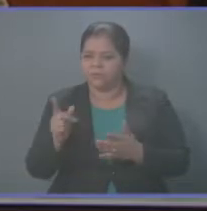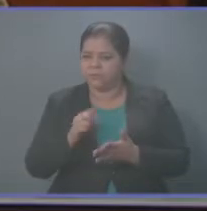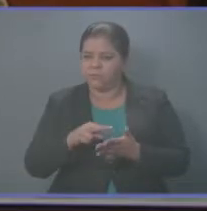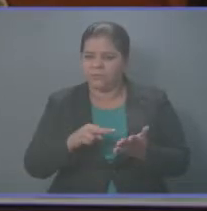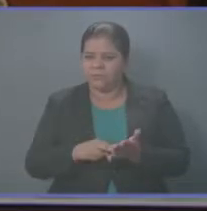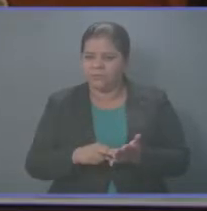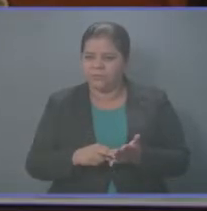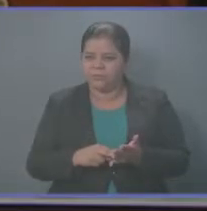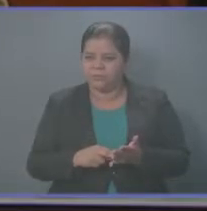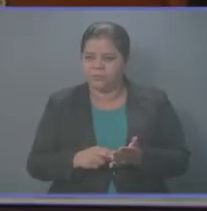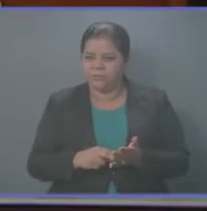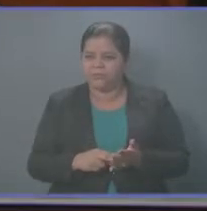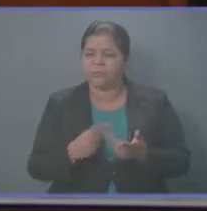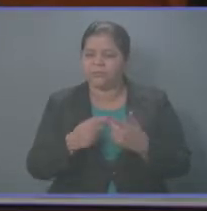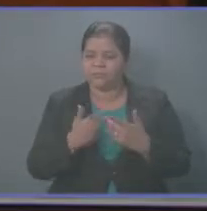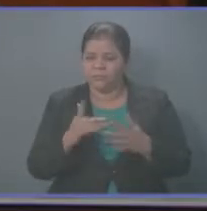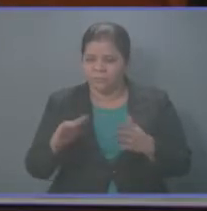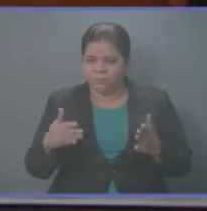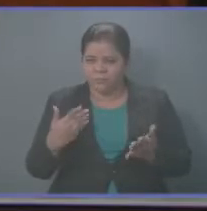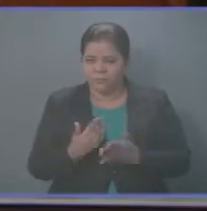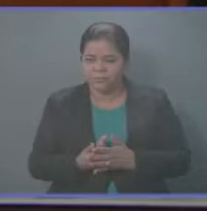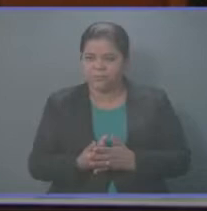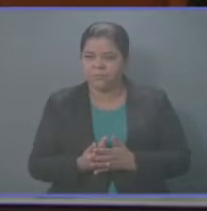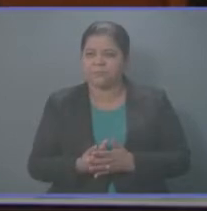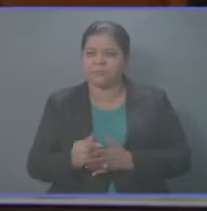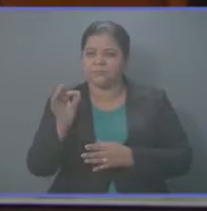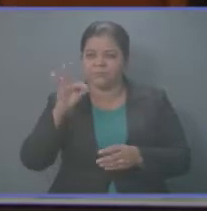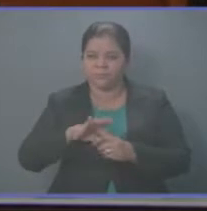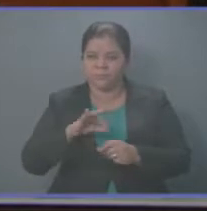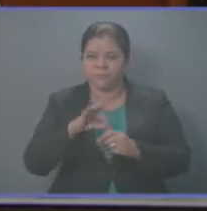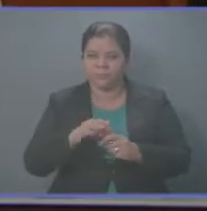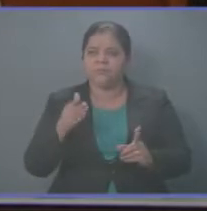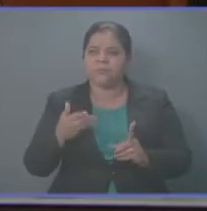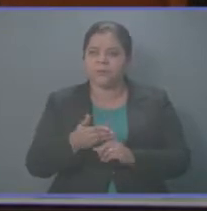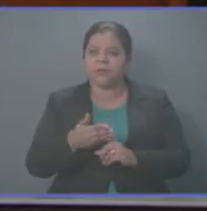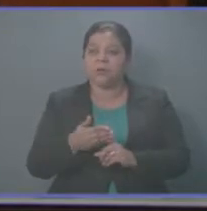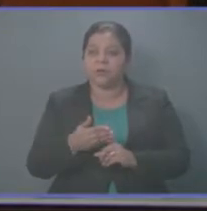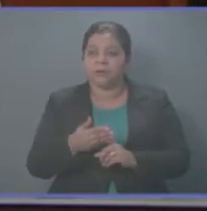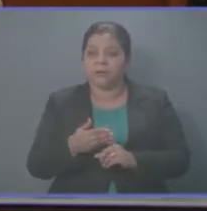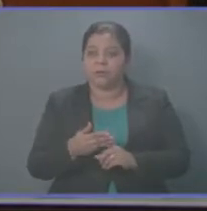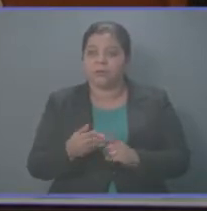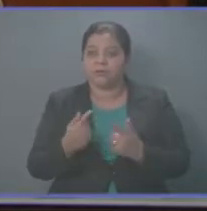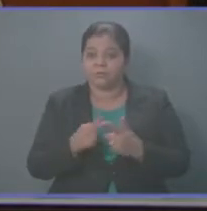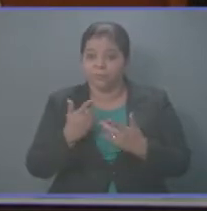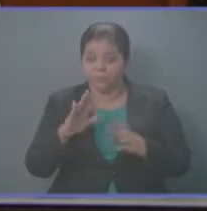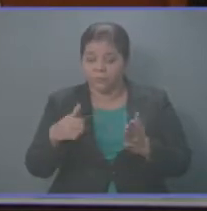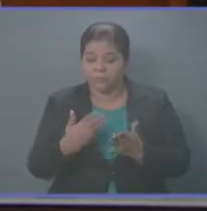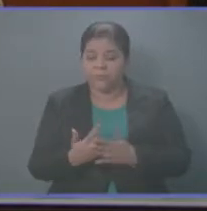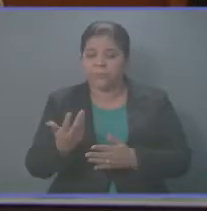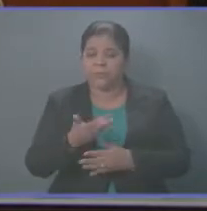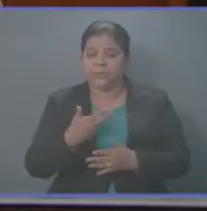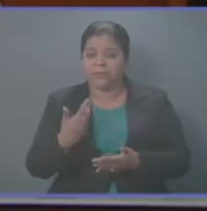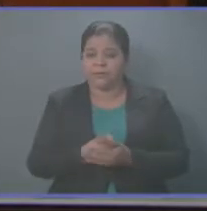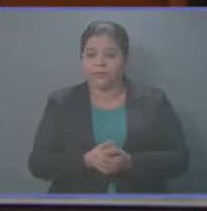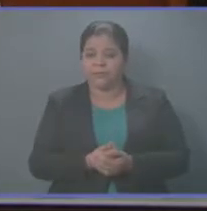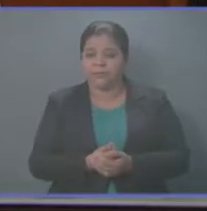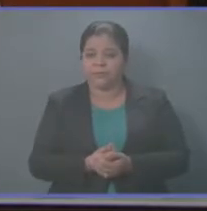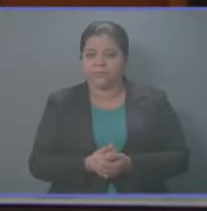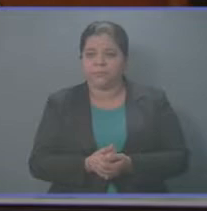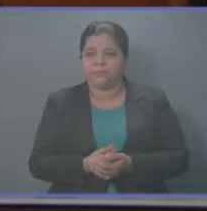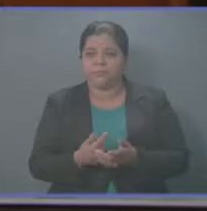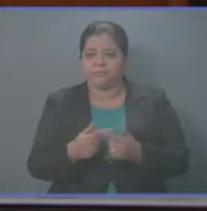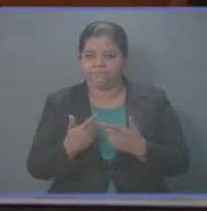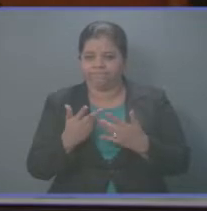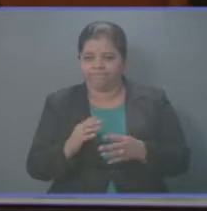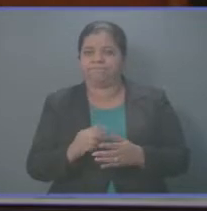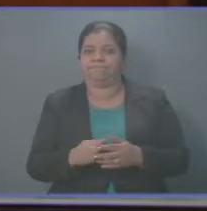No se dejó debatir y se pasó directamente a votar. Bueno, hoy estamos expresando nuestra opinión del